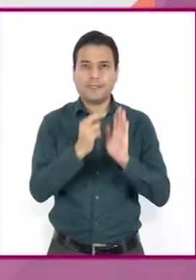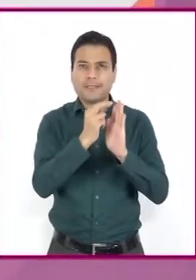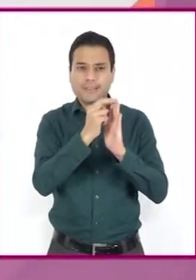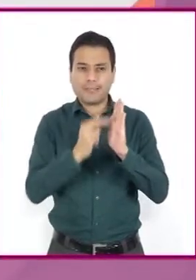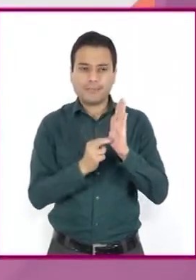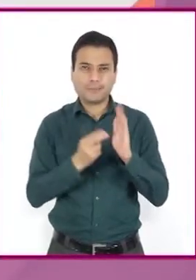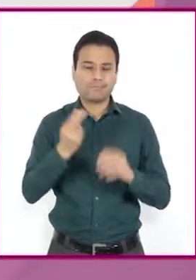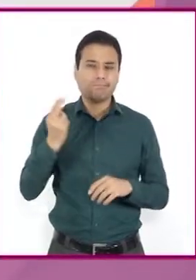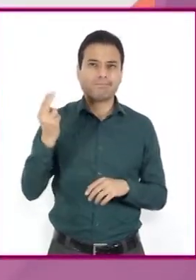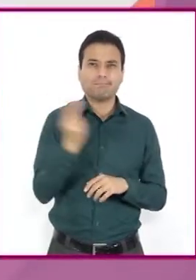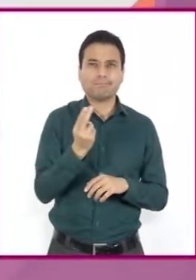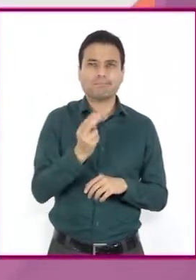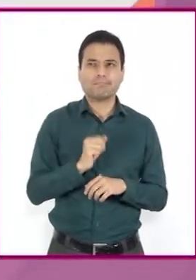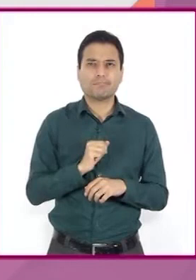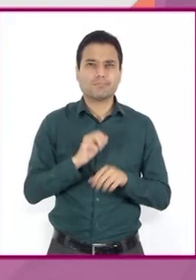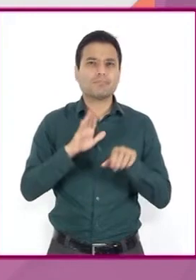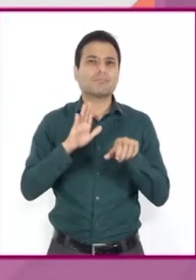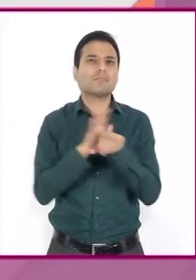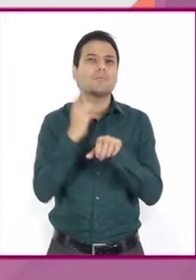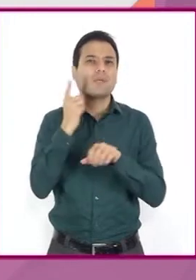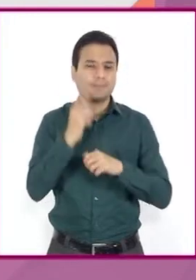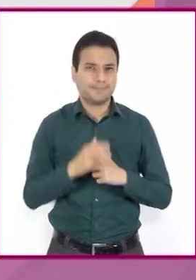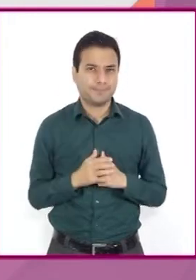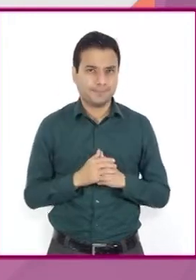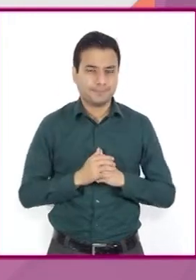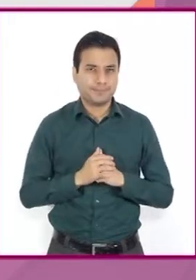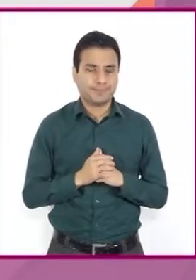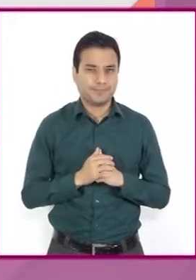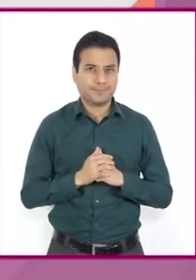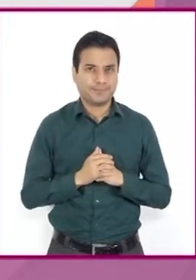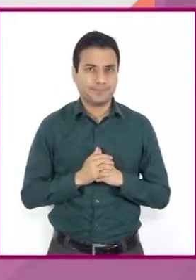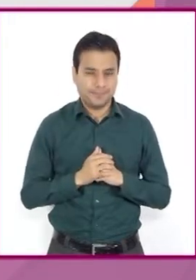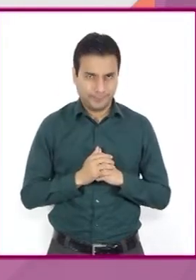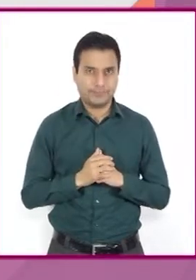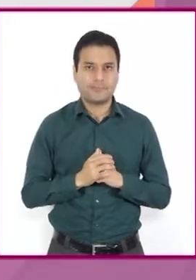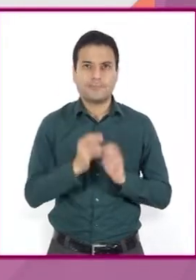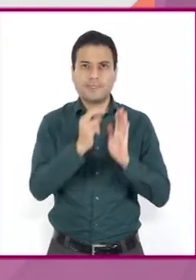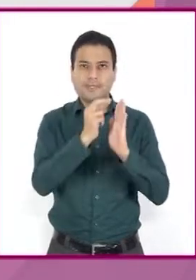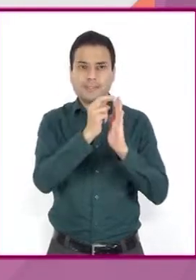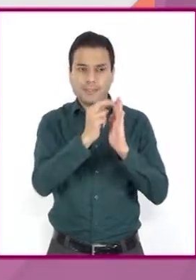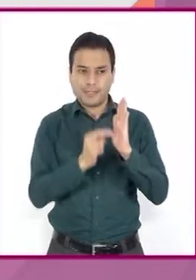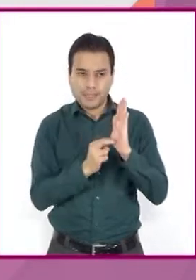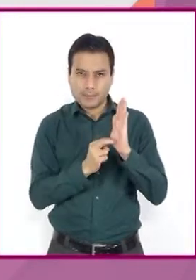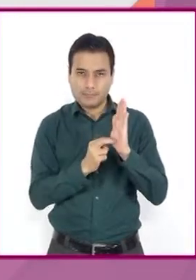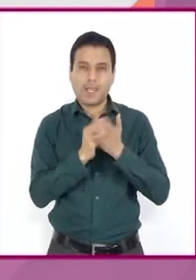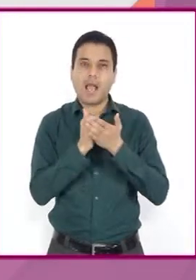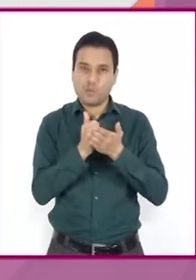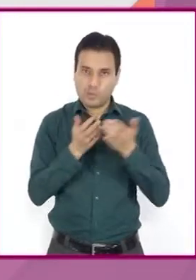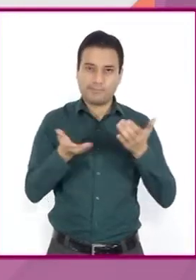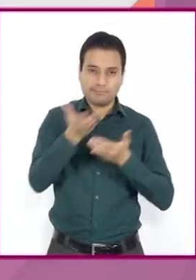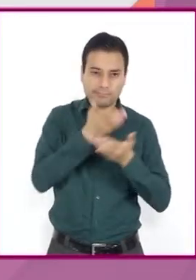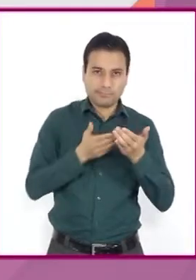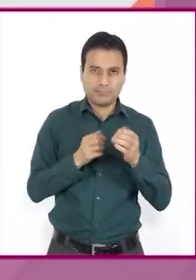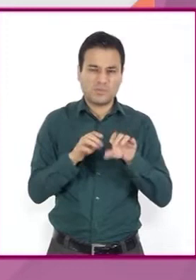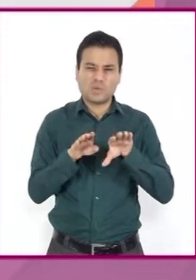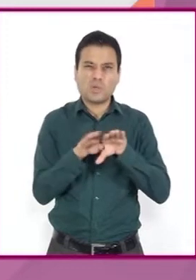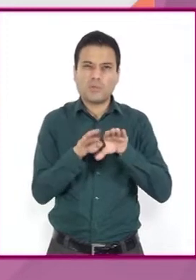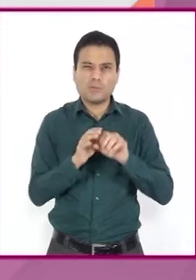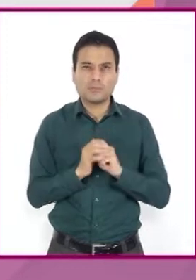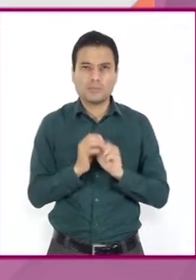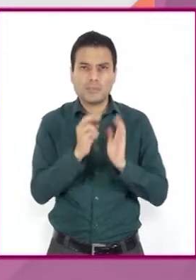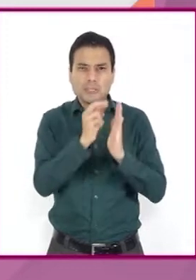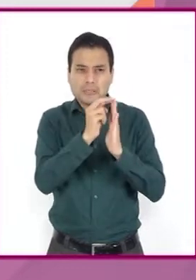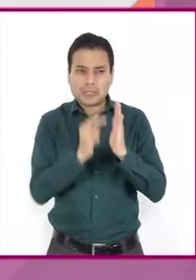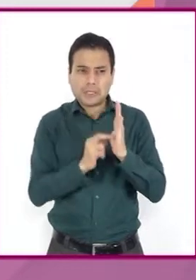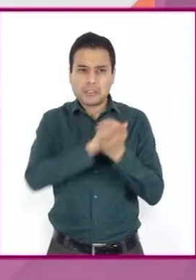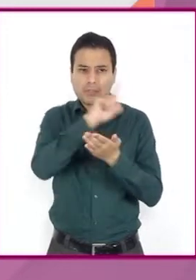los reglamentos, leyes y normas? ¿De qué manera mejoran la convivencia de una comunidad? ¿Para qué sirven las reglas y